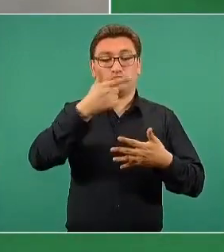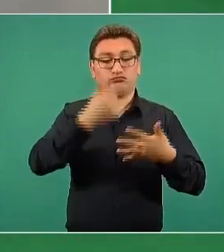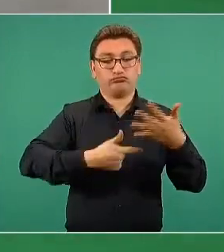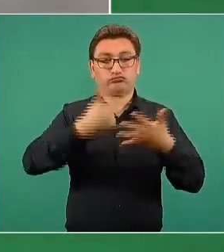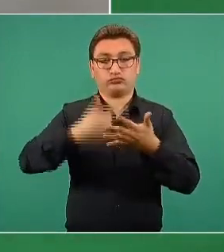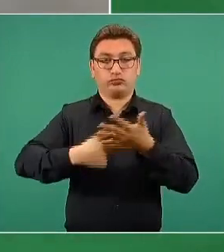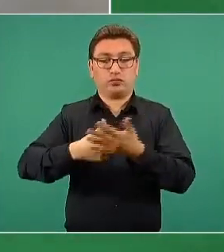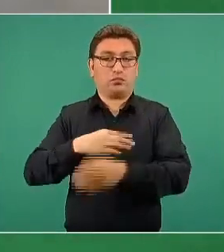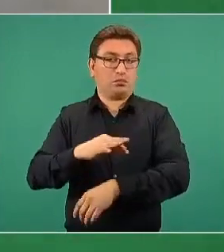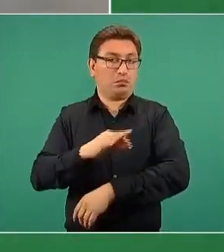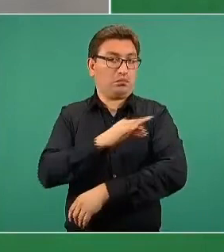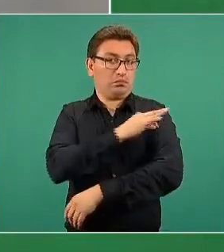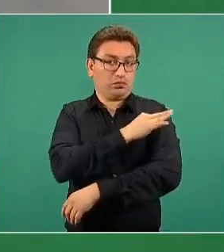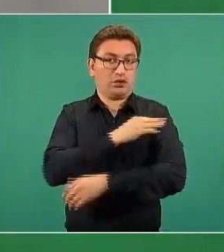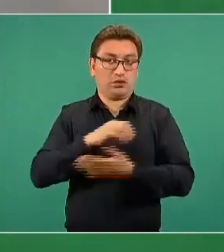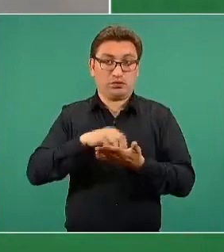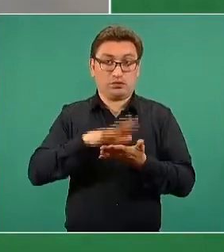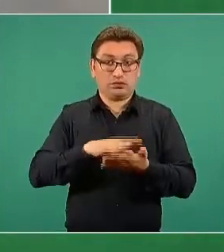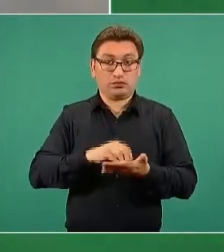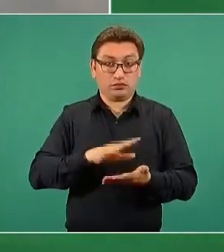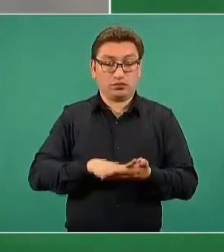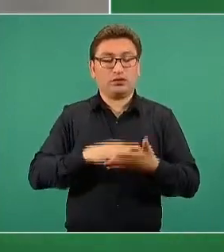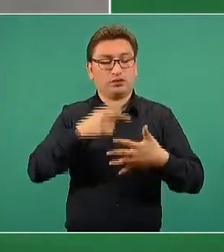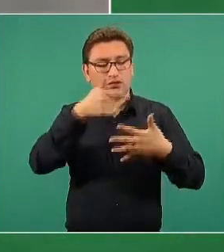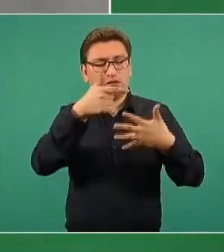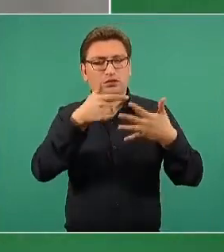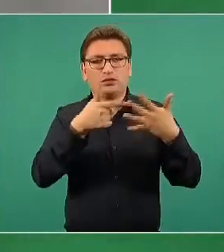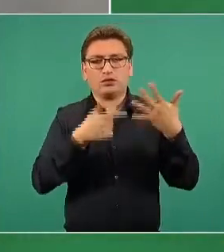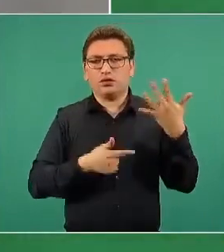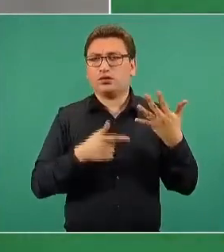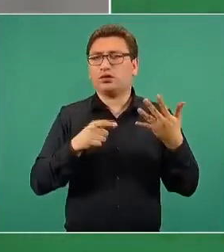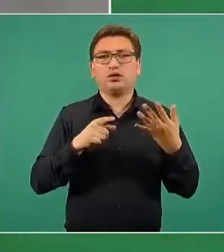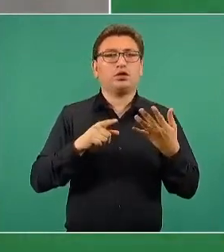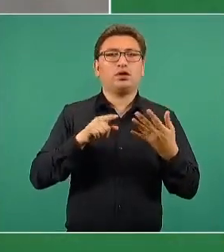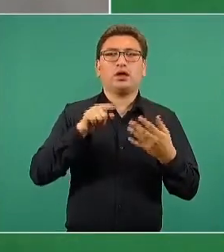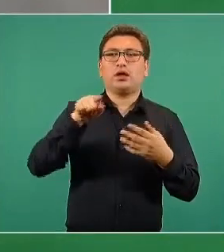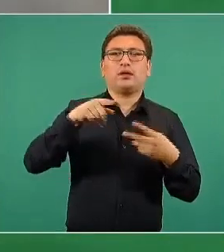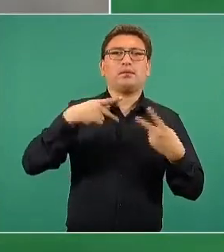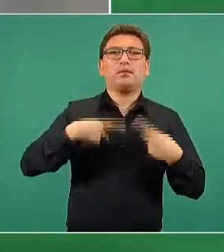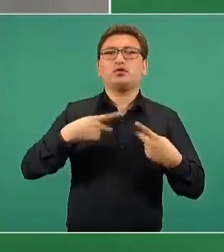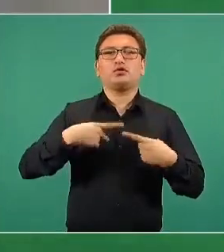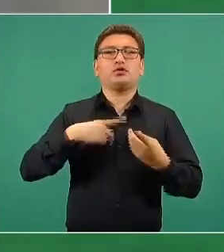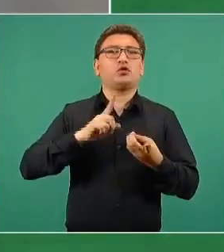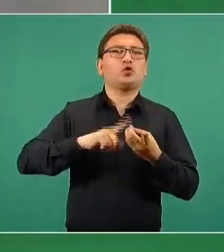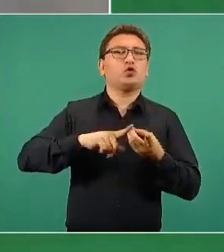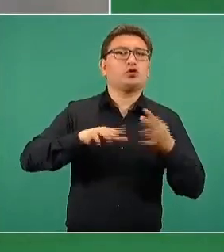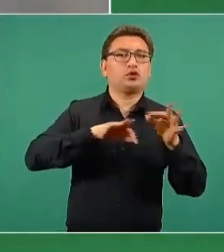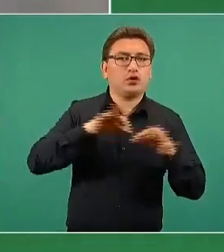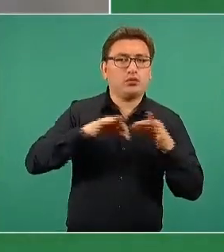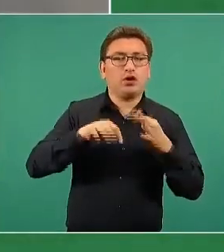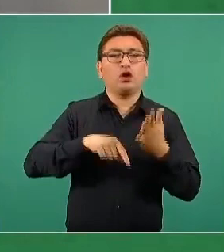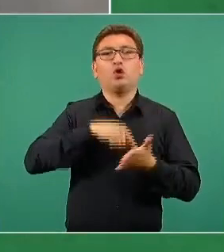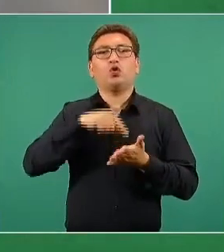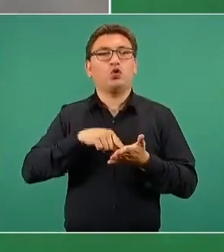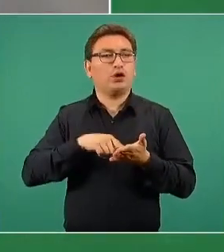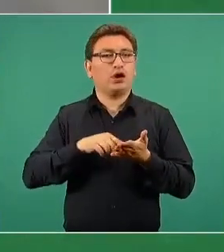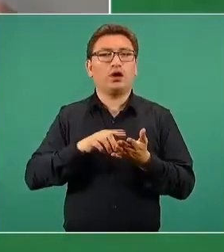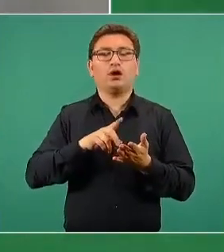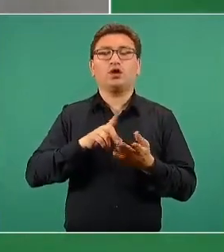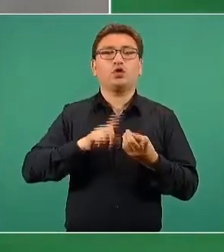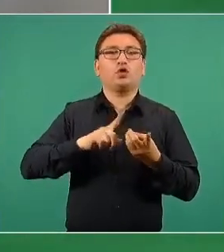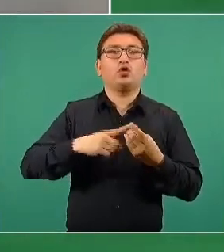vacunación no se tiene el lugar en donde se trabaja, el domicilio,